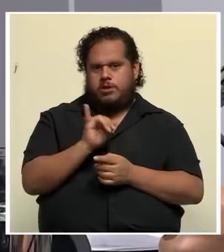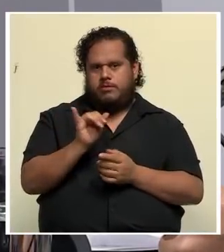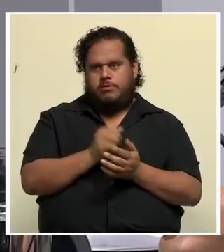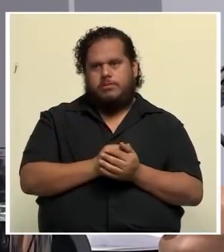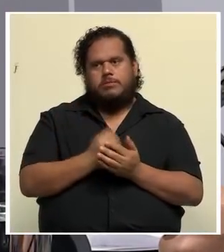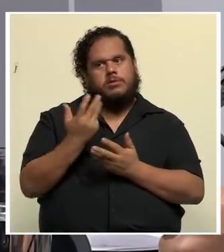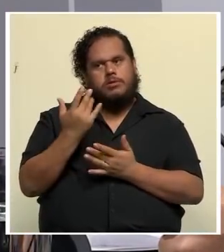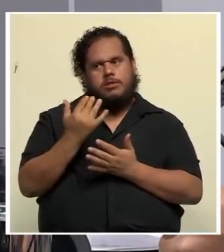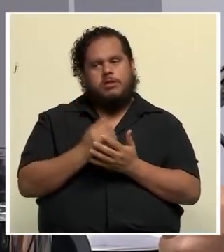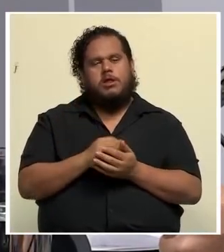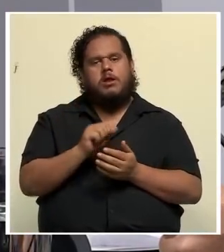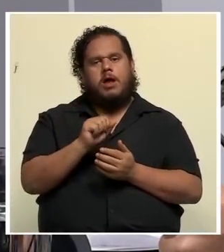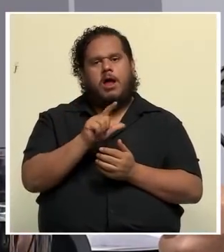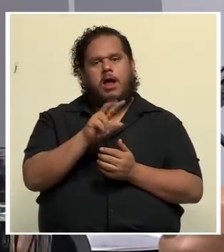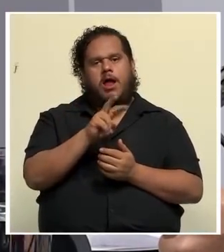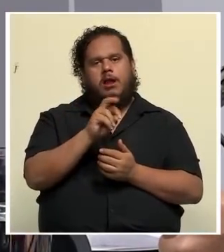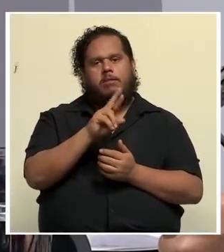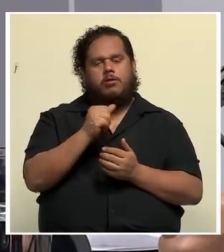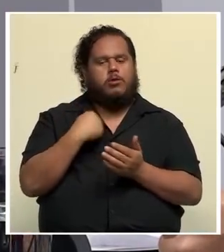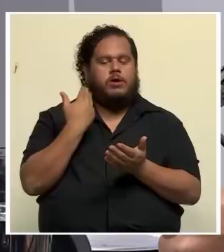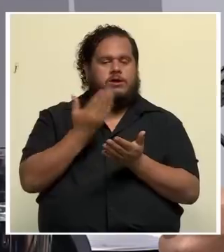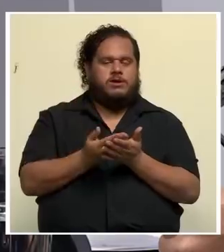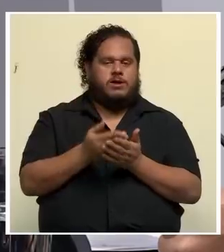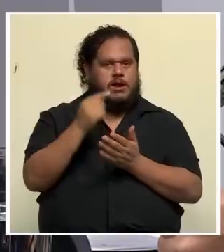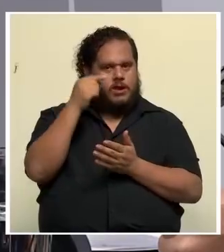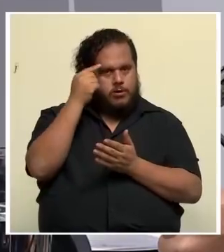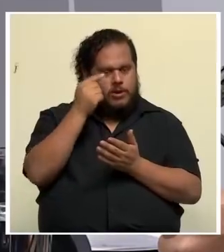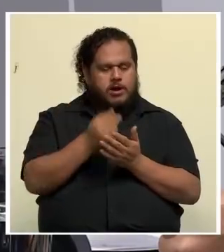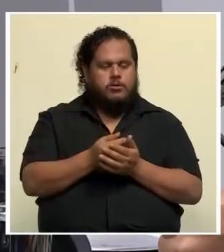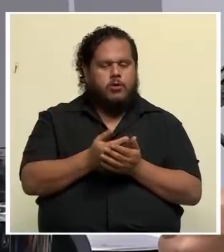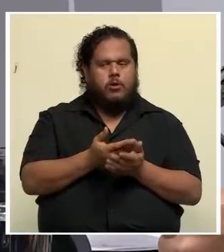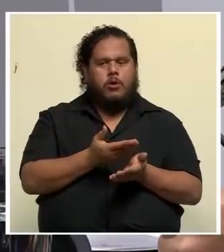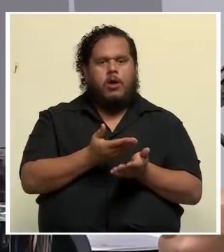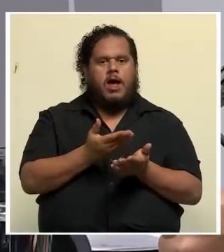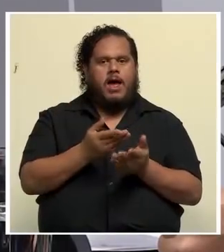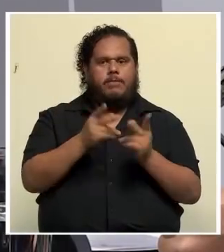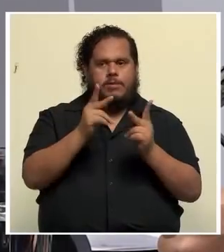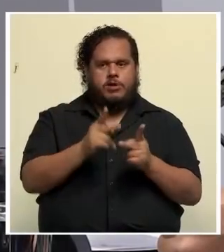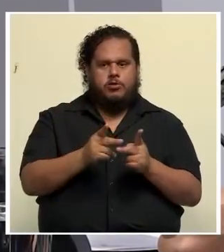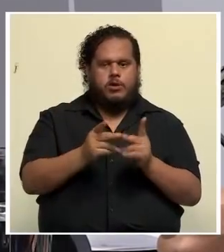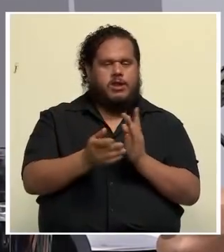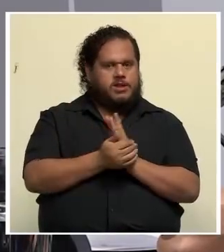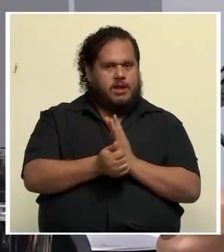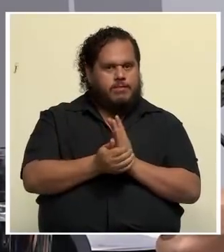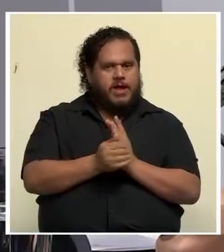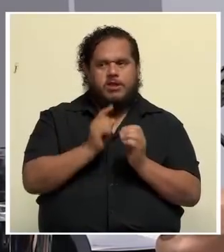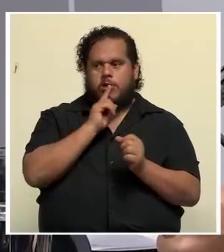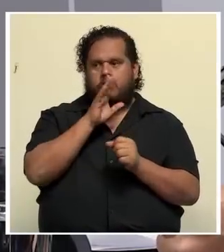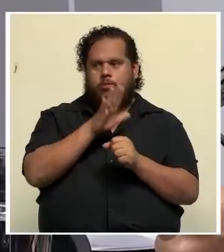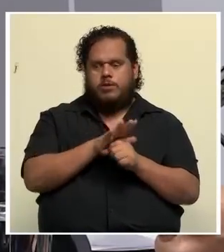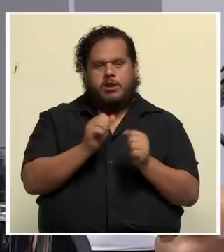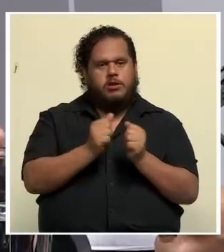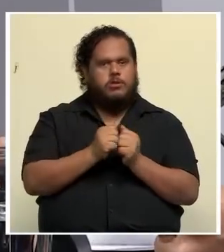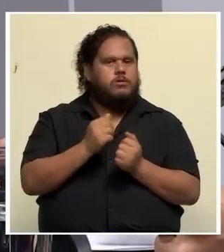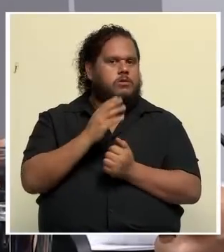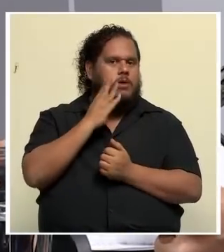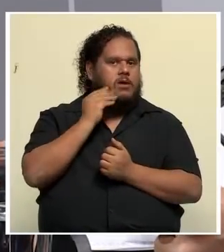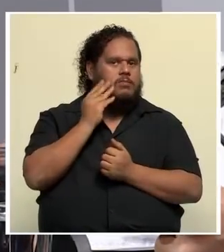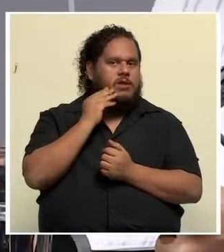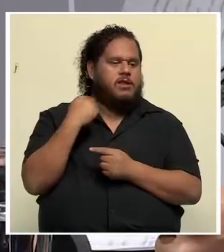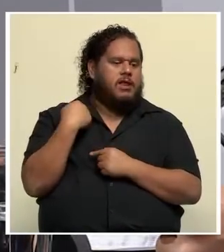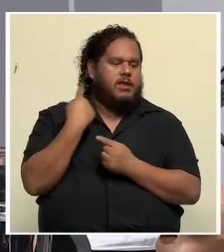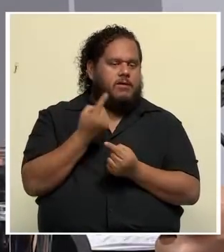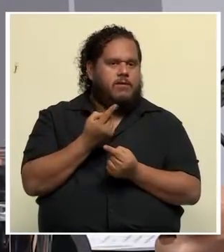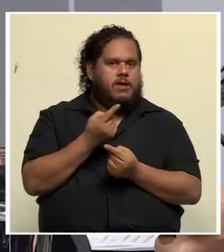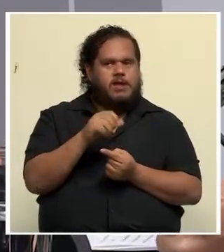don Álvaro, llevar a gobierno a personas capaces, comprometidas, con experiencia, que vengan